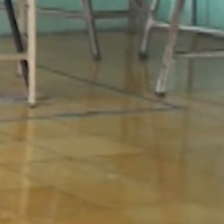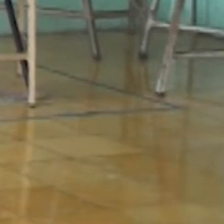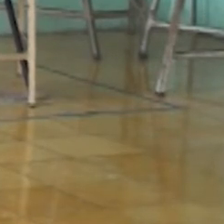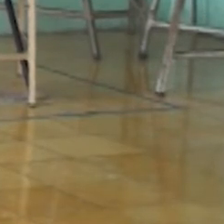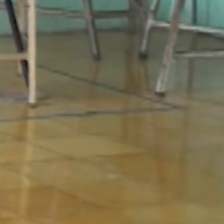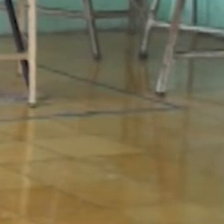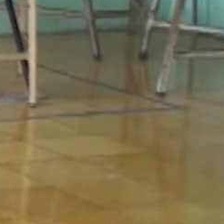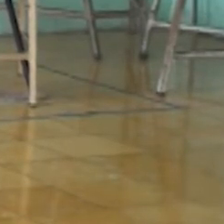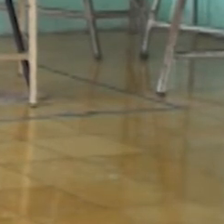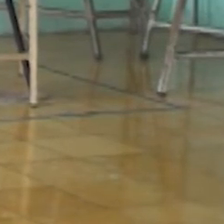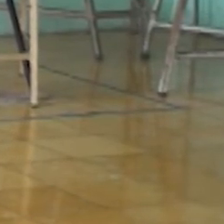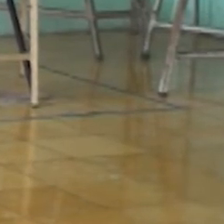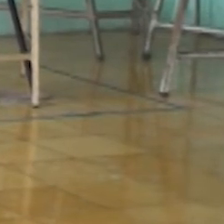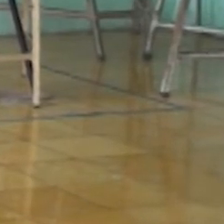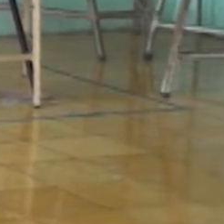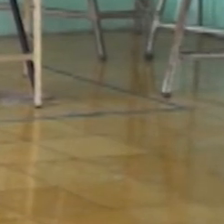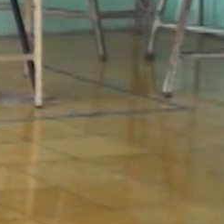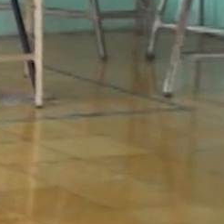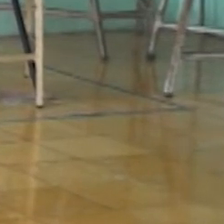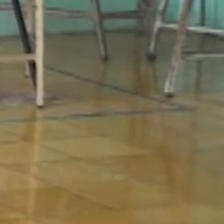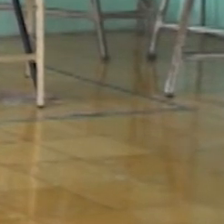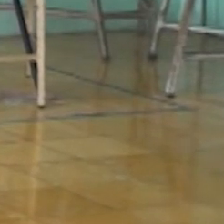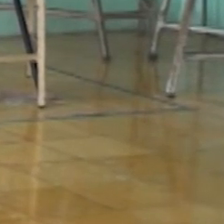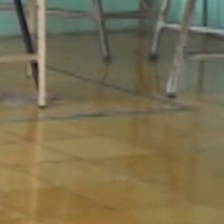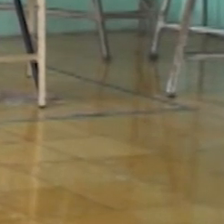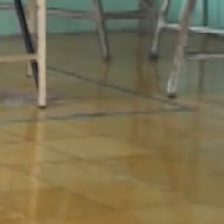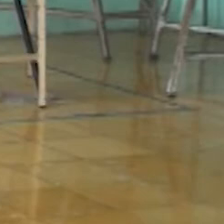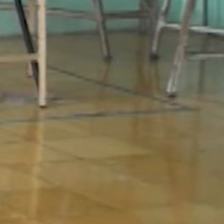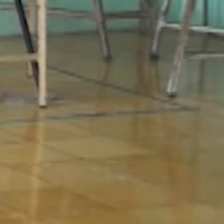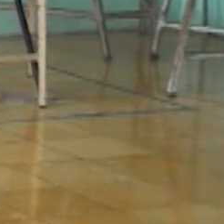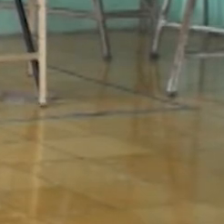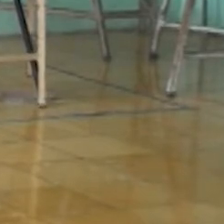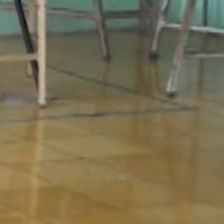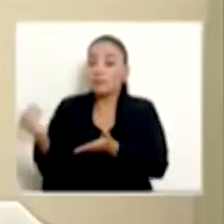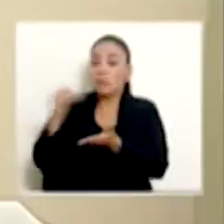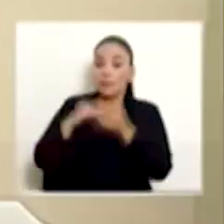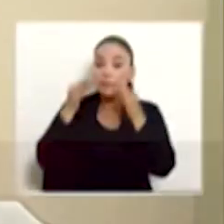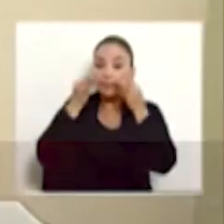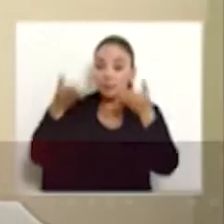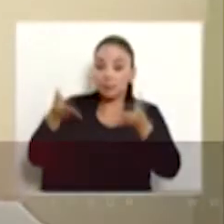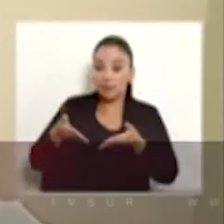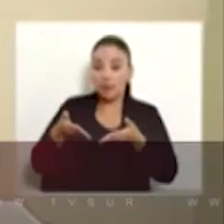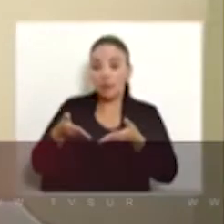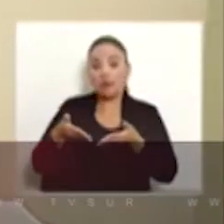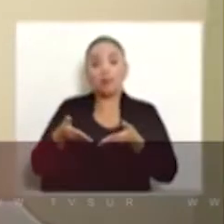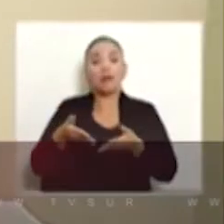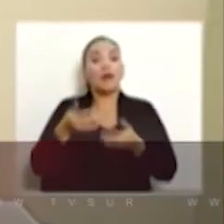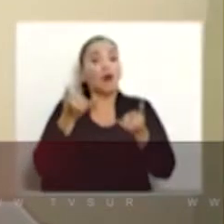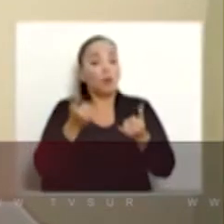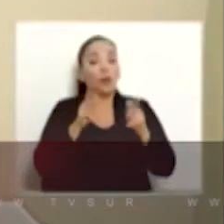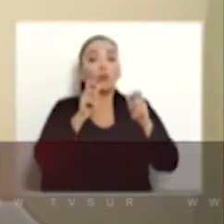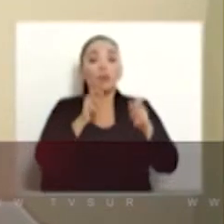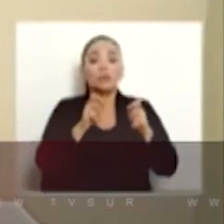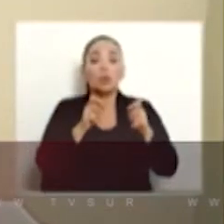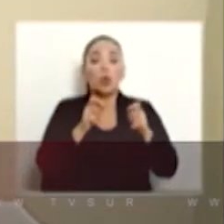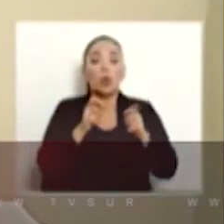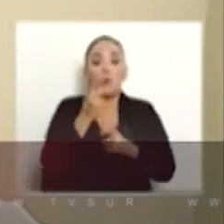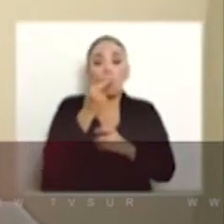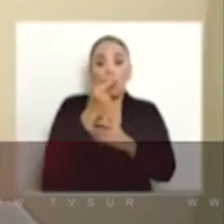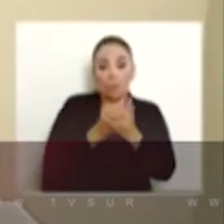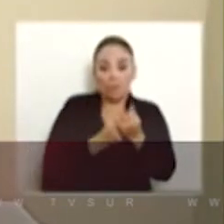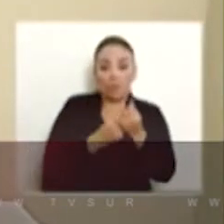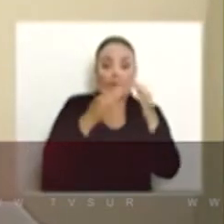sistema educativo así como un monitoreo constante de la situación sanitaria tenemos en la educación combinada esto significa que los